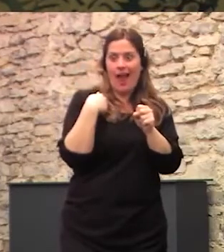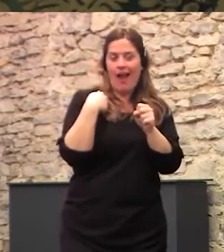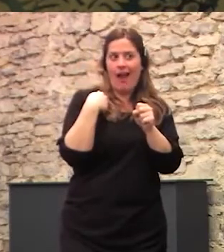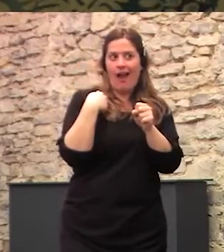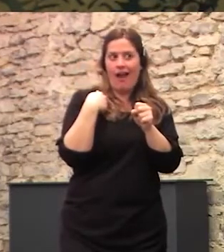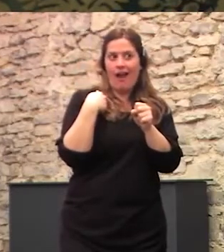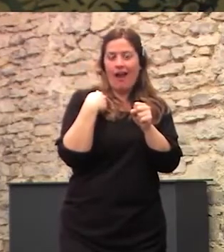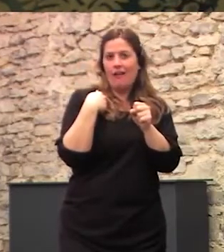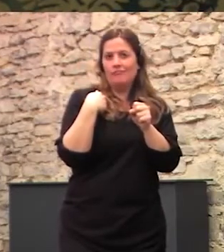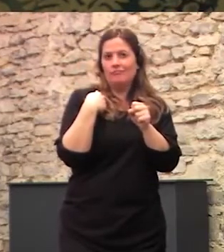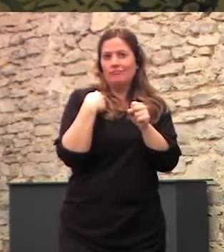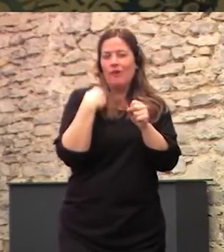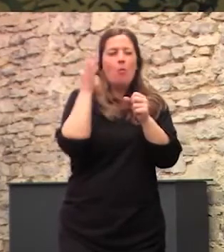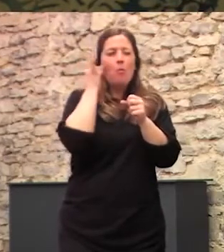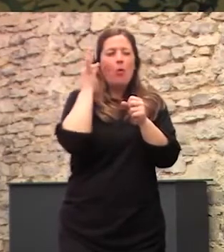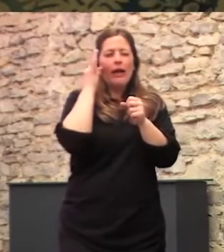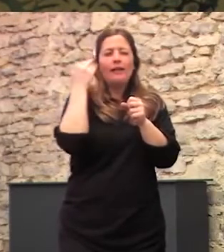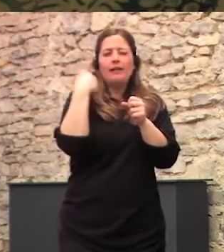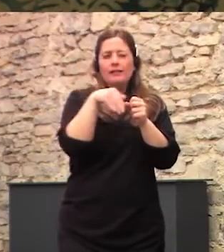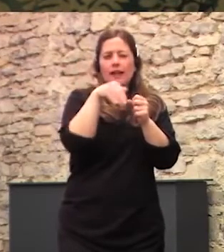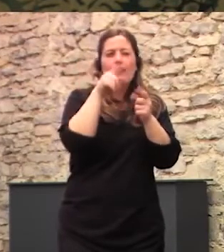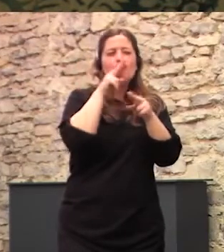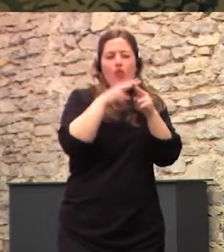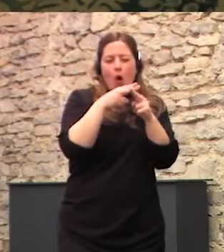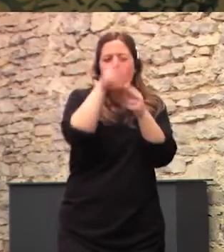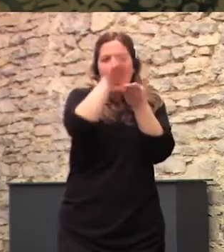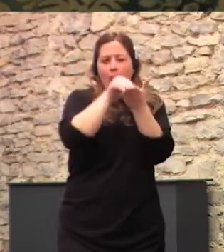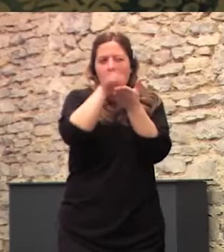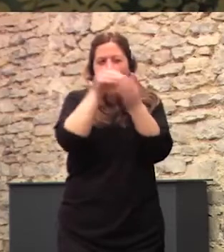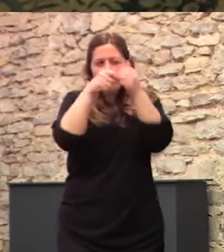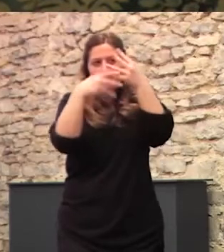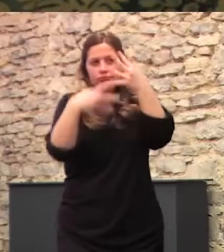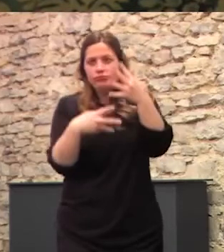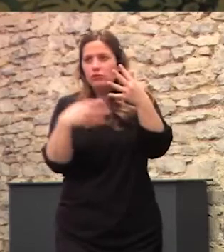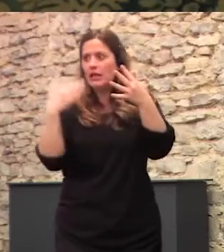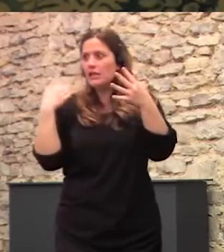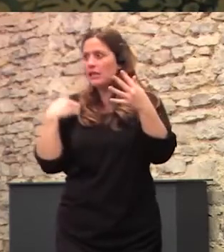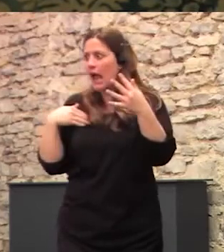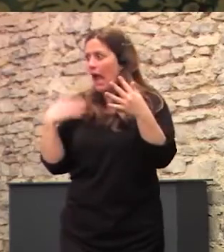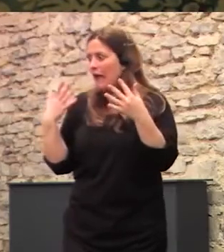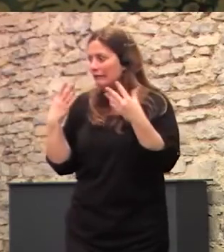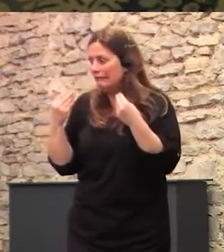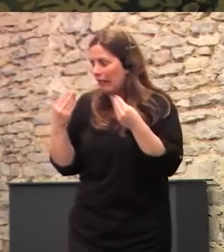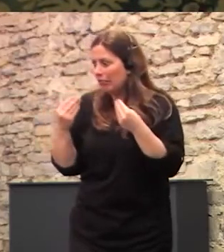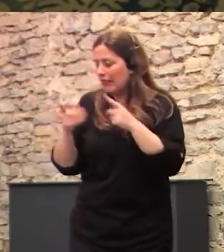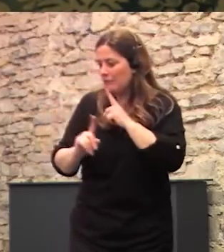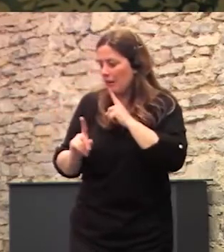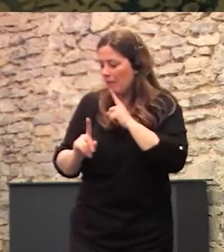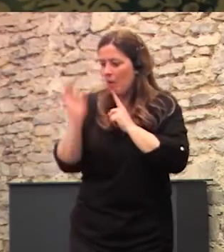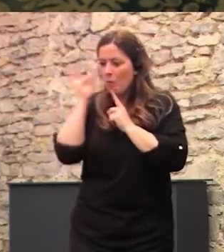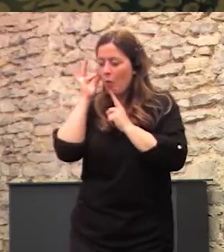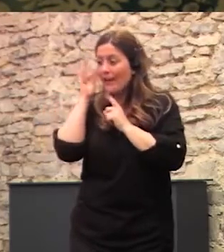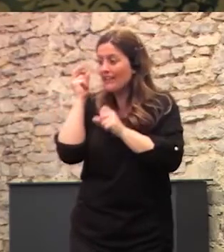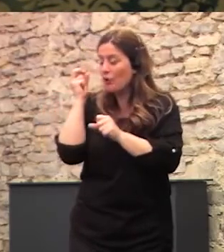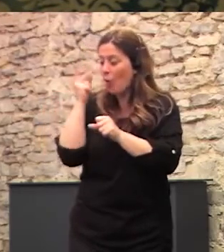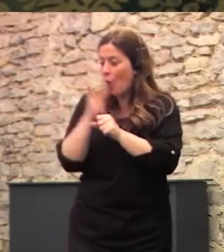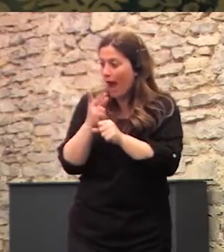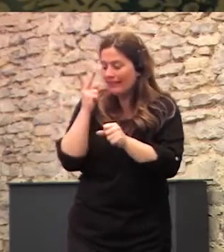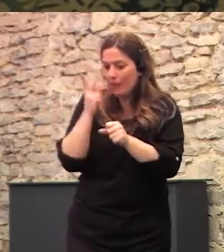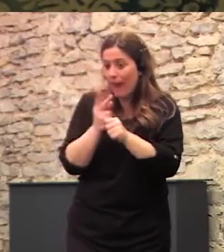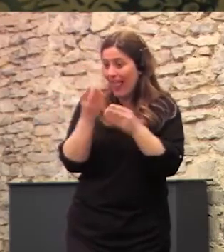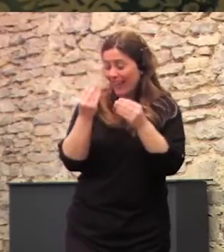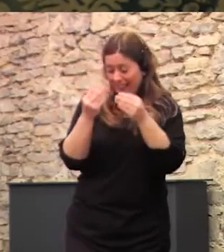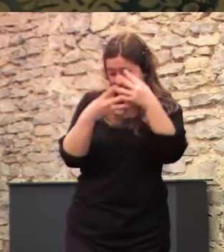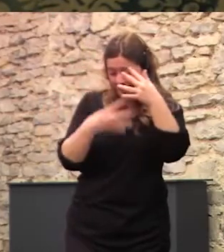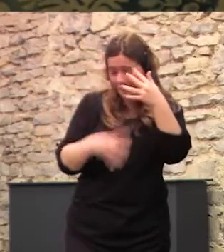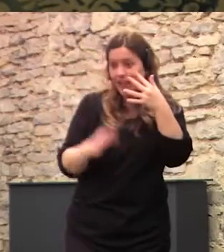identificadas, no se lo creía. Hay tantas mujeres guatemaltecas en Bilbao, pero ¿cómo es eso? ¿Y